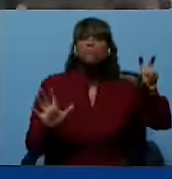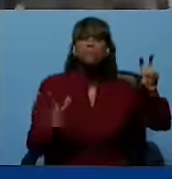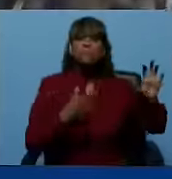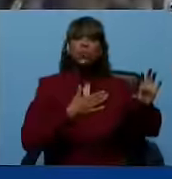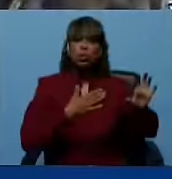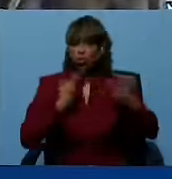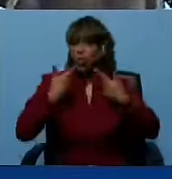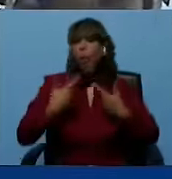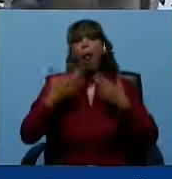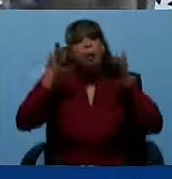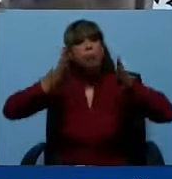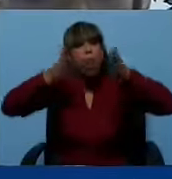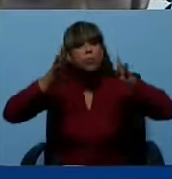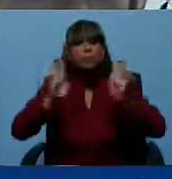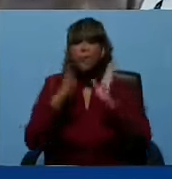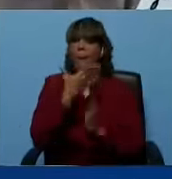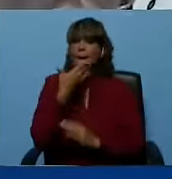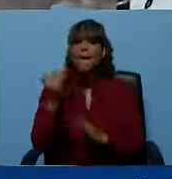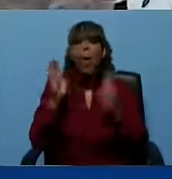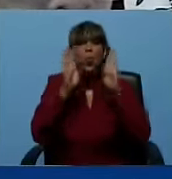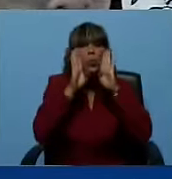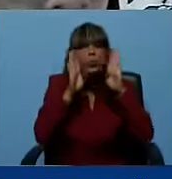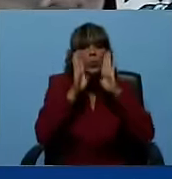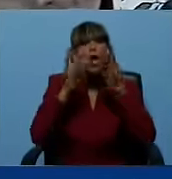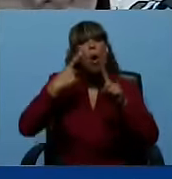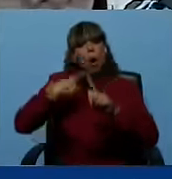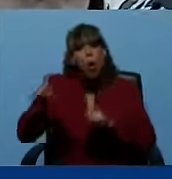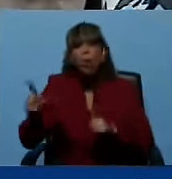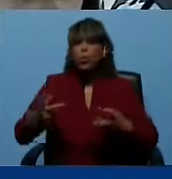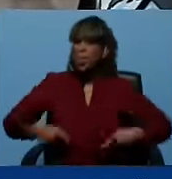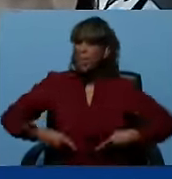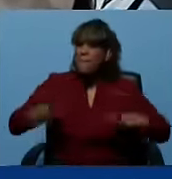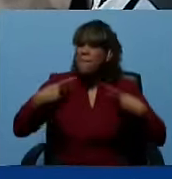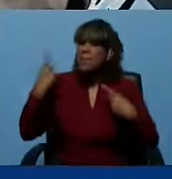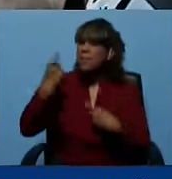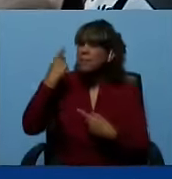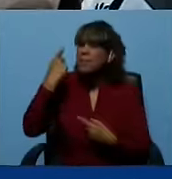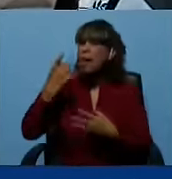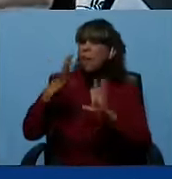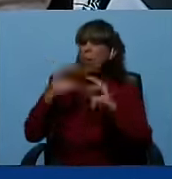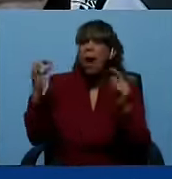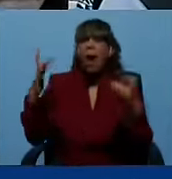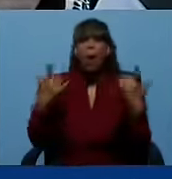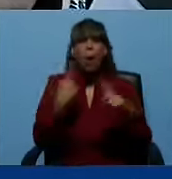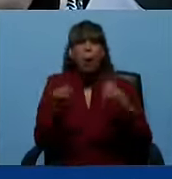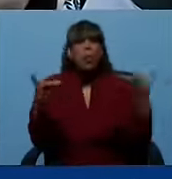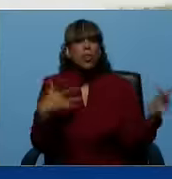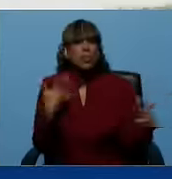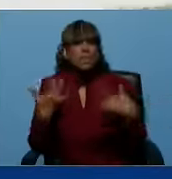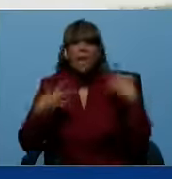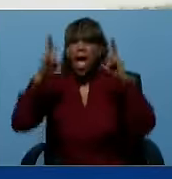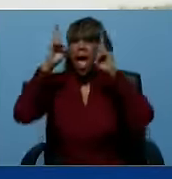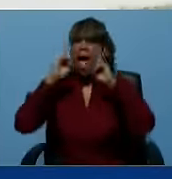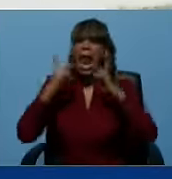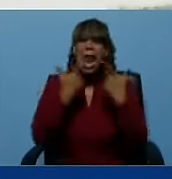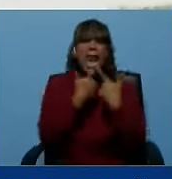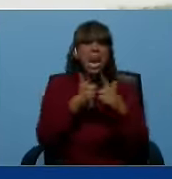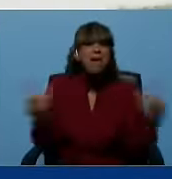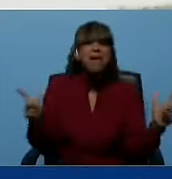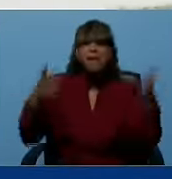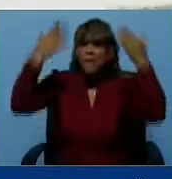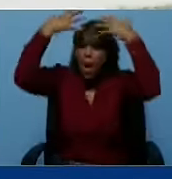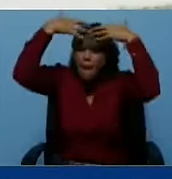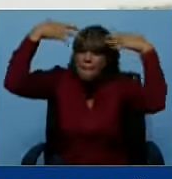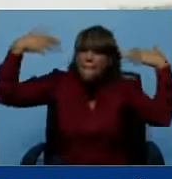Así que yo les recomiendo, muchachos, busquemos otras cosas en la vida. ¿Verdad? Vamos a ir liberando la